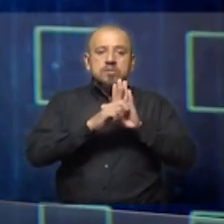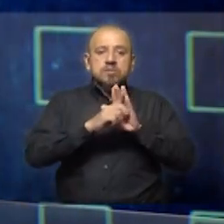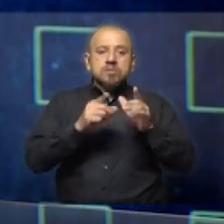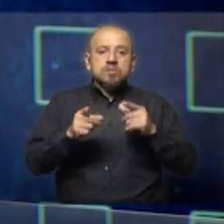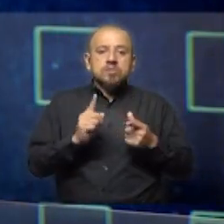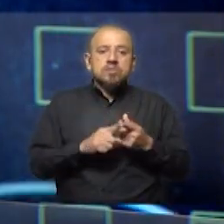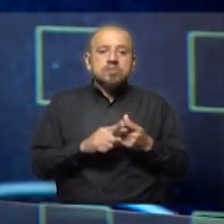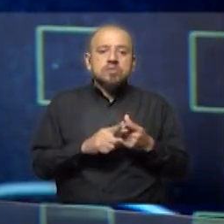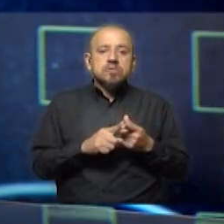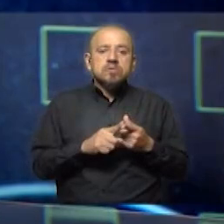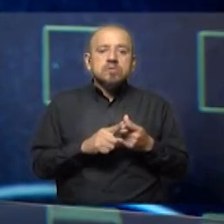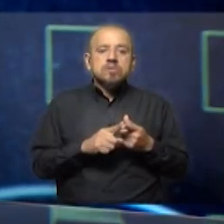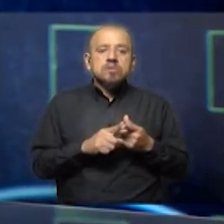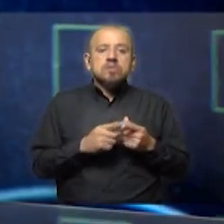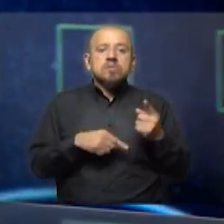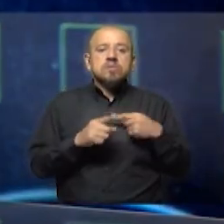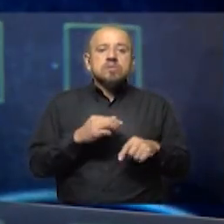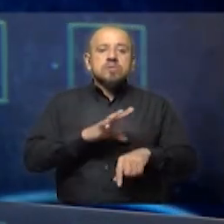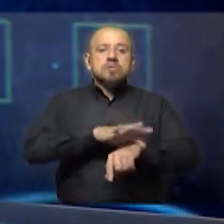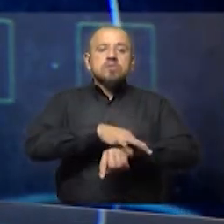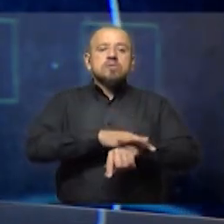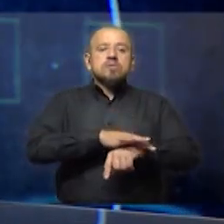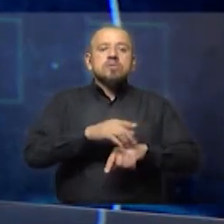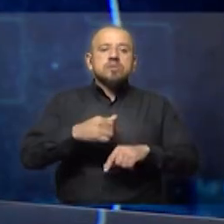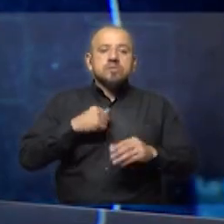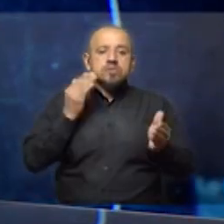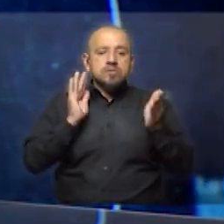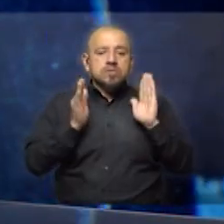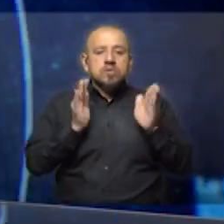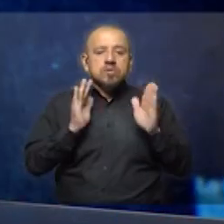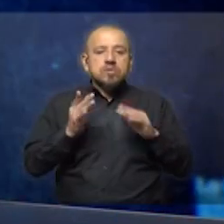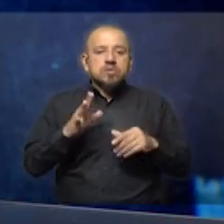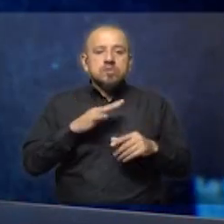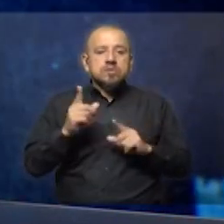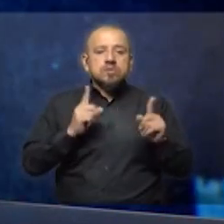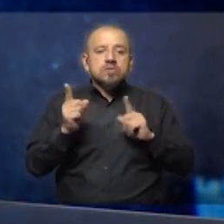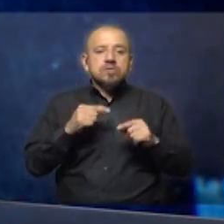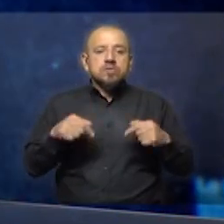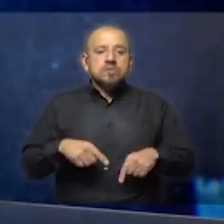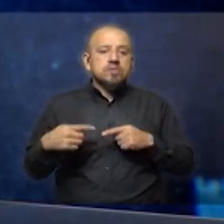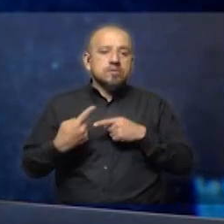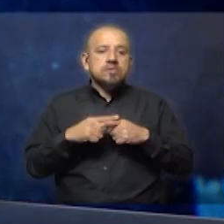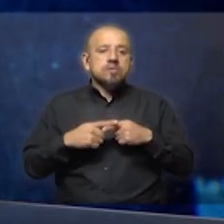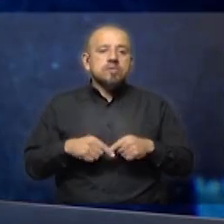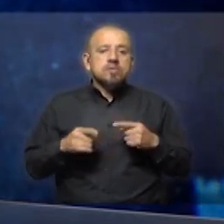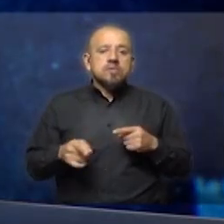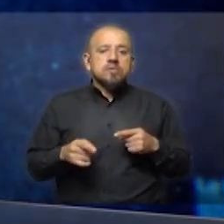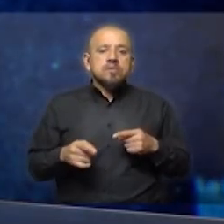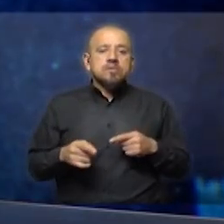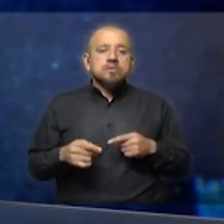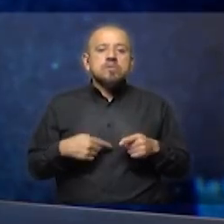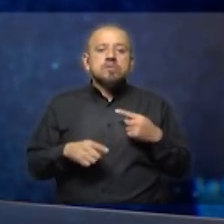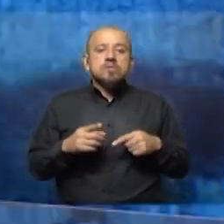en el momento claro Ana es antropóloga y yo justo soy abogada Así que hay cosas que no puedo discutirle a Ana y Ana no puede discutirle a mí